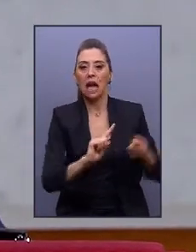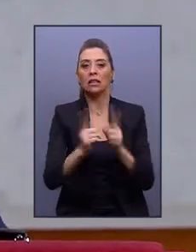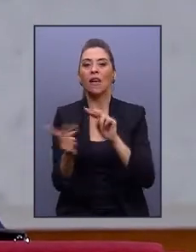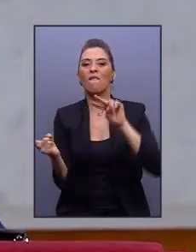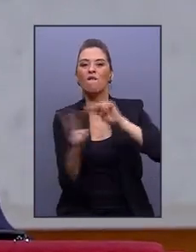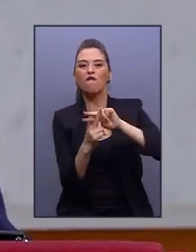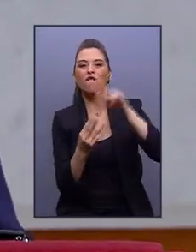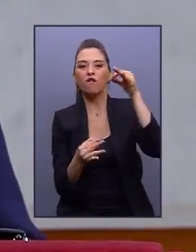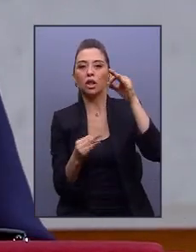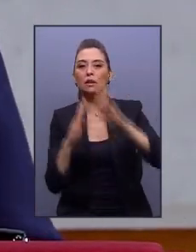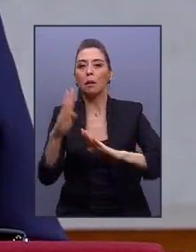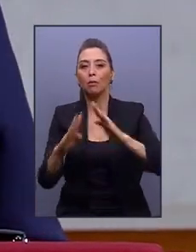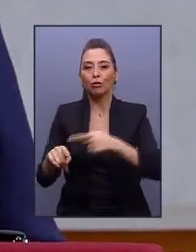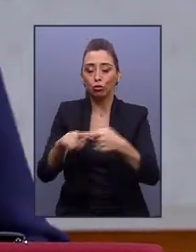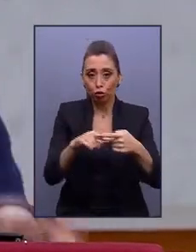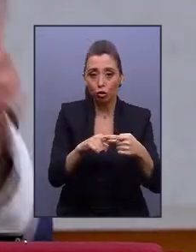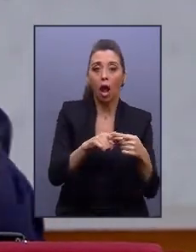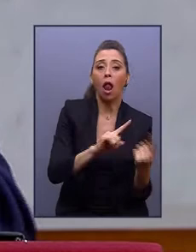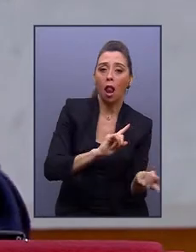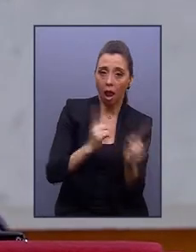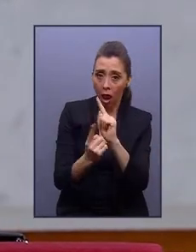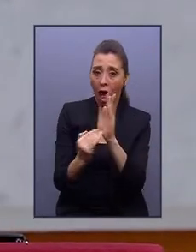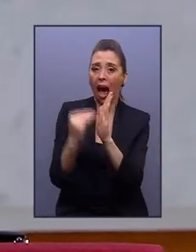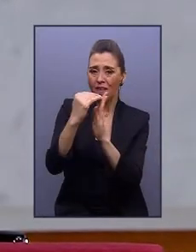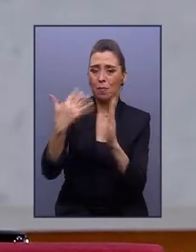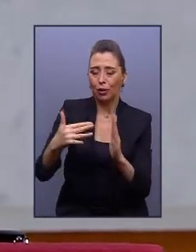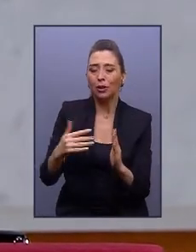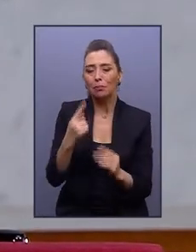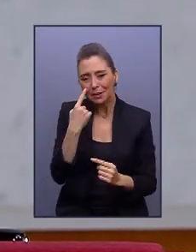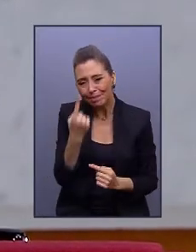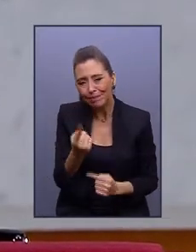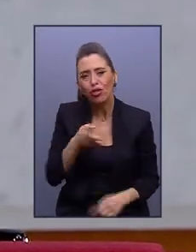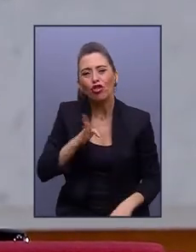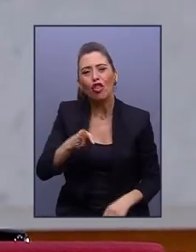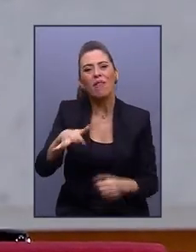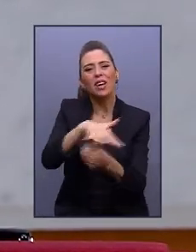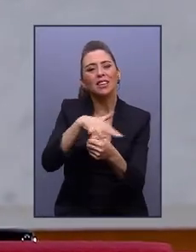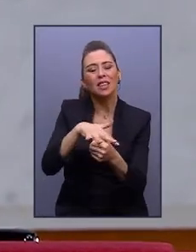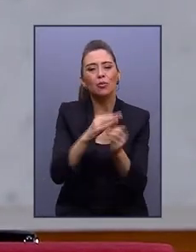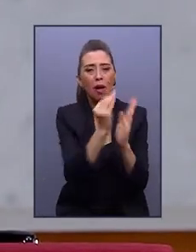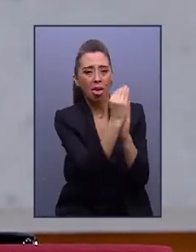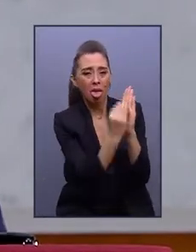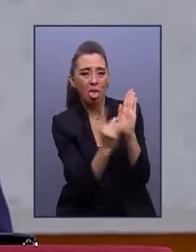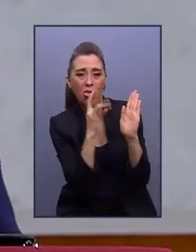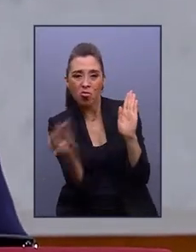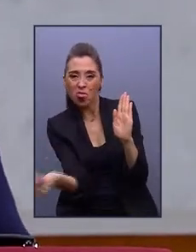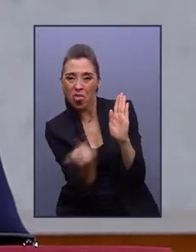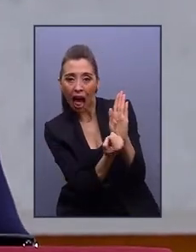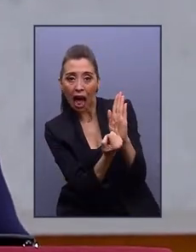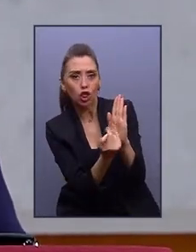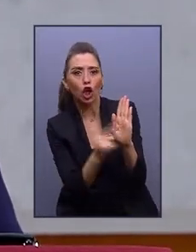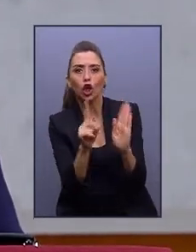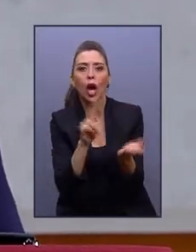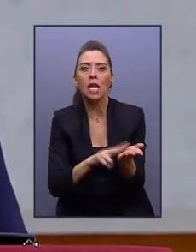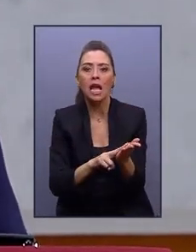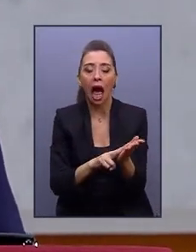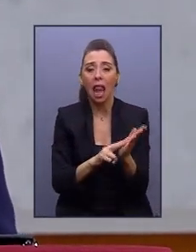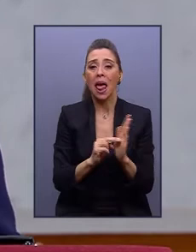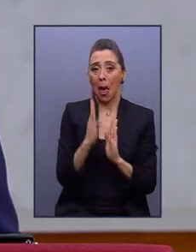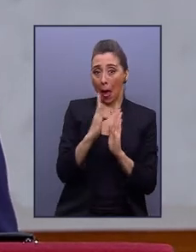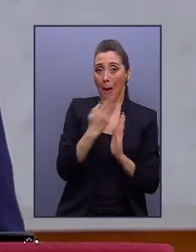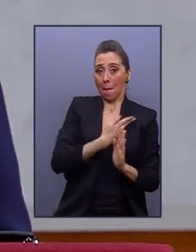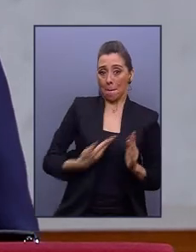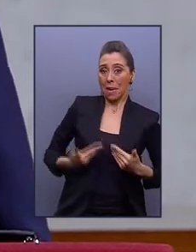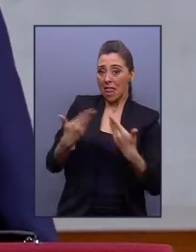social hubo avances importantes, pero seguían persistiendo situaciones donde los datos no eran reales y los beneficios no estaban llegando